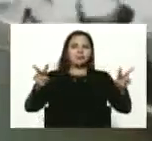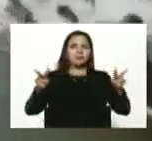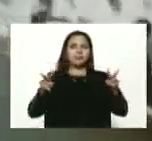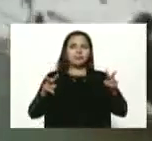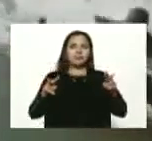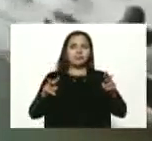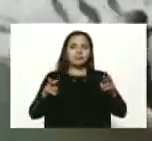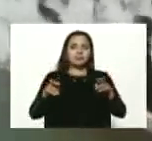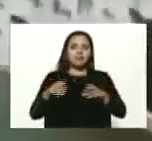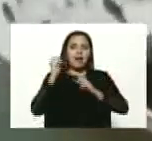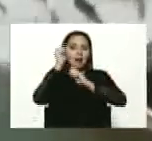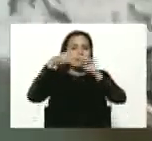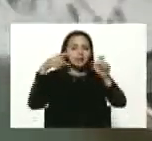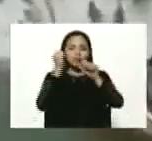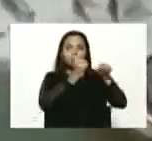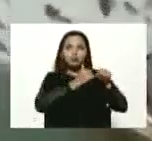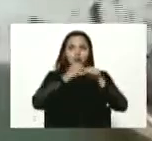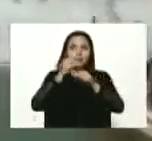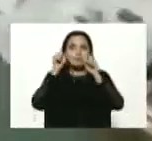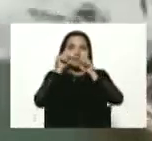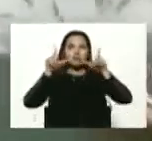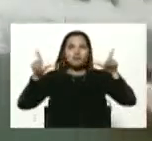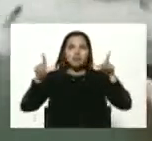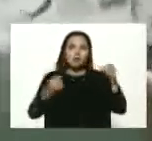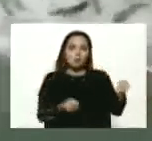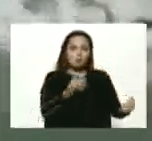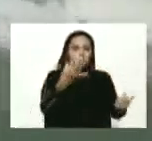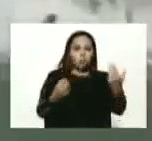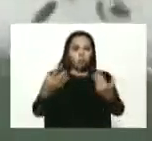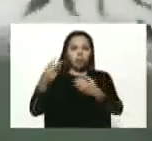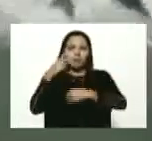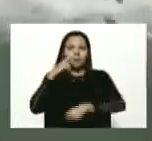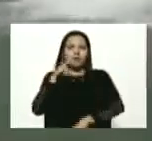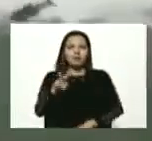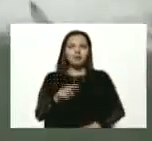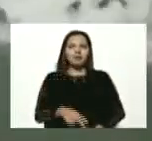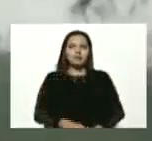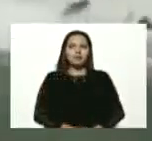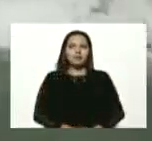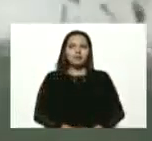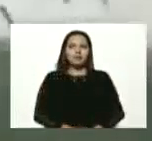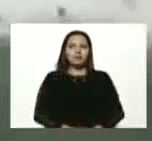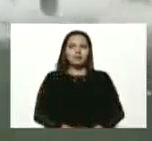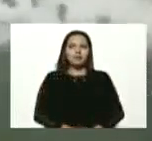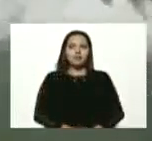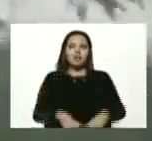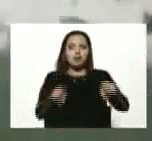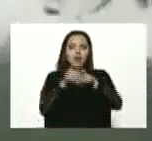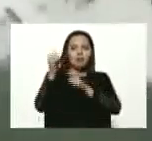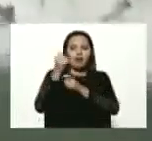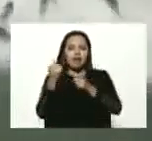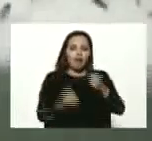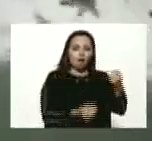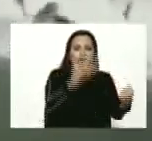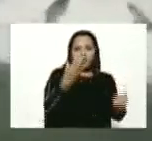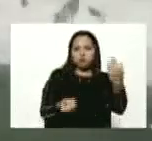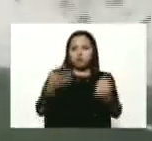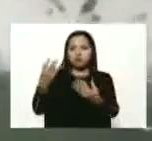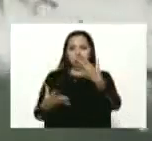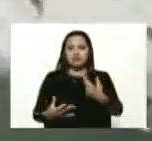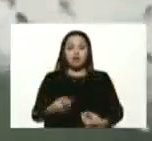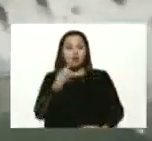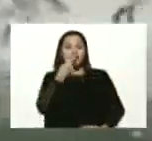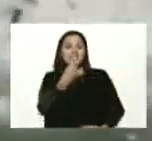Cauras, Amazonas. Impresionante, ¿ah? Miren esta belleza, chicas, salen como a bailar. Salen como a decir,